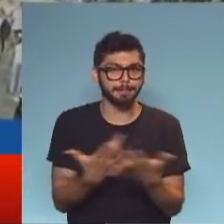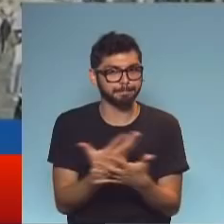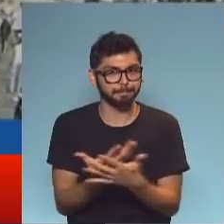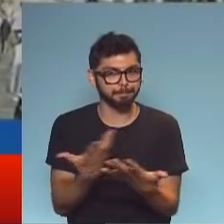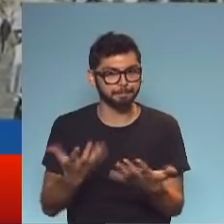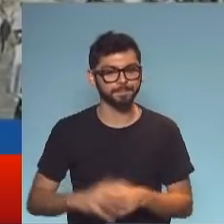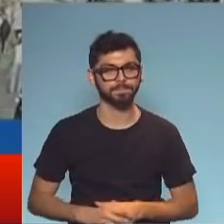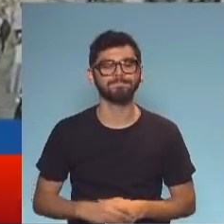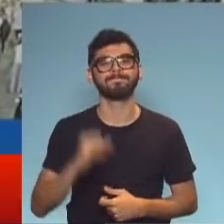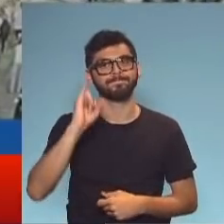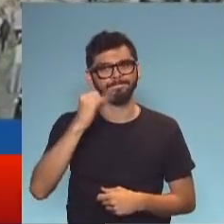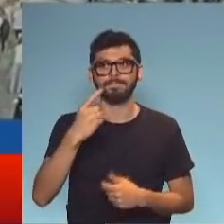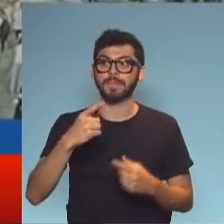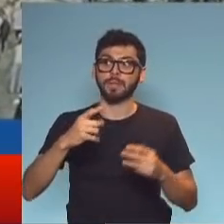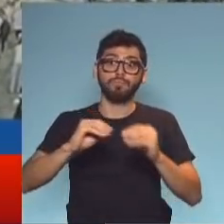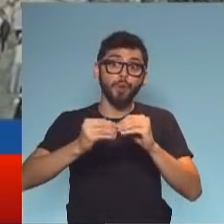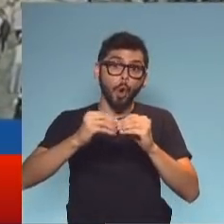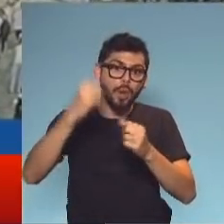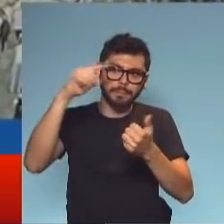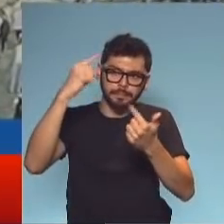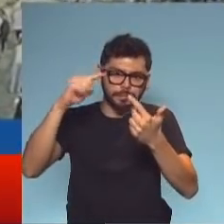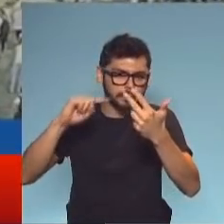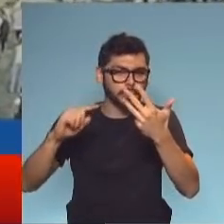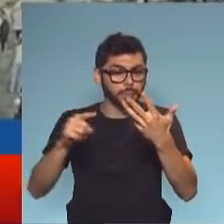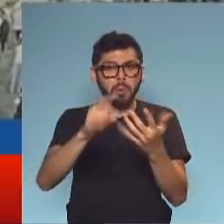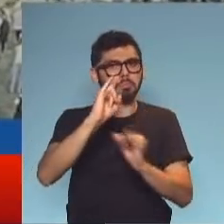que tiene múltiples abordajes y que resumiste muy bien,